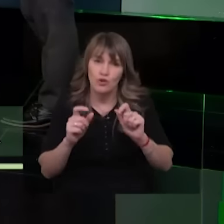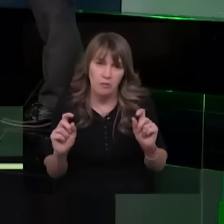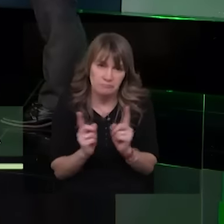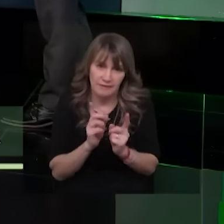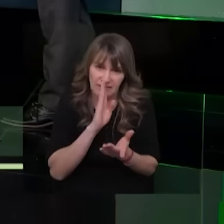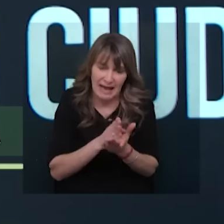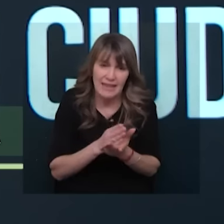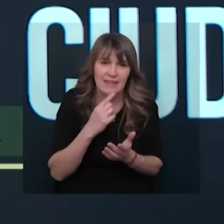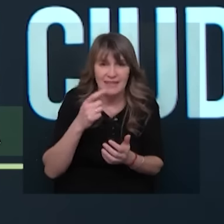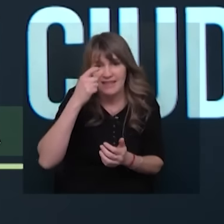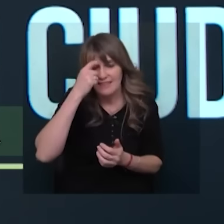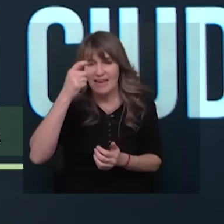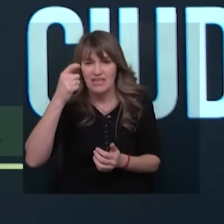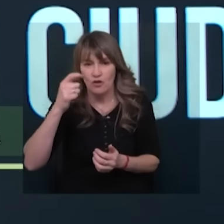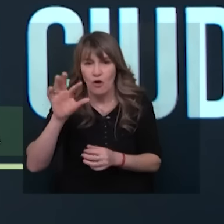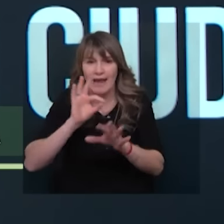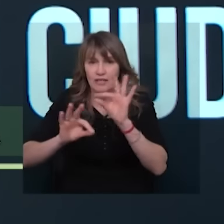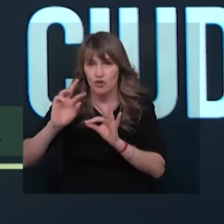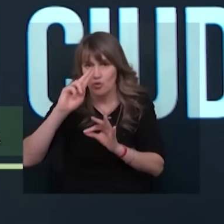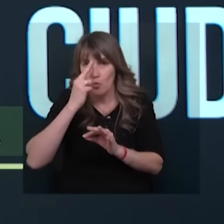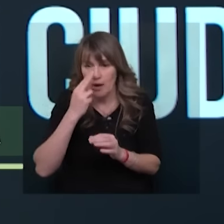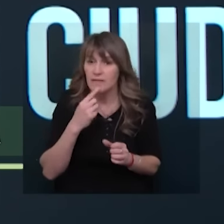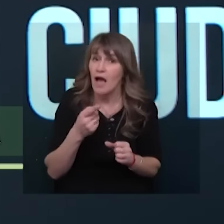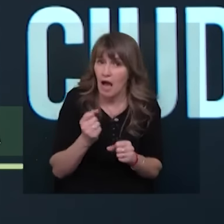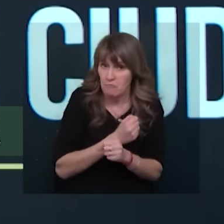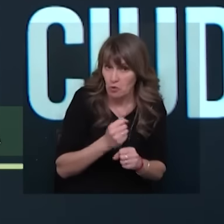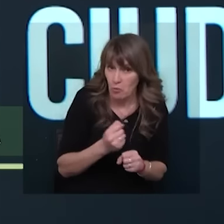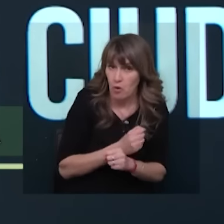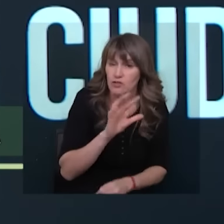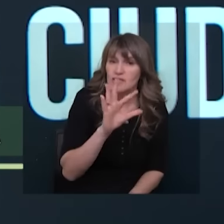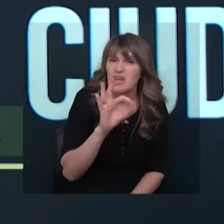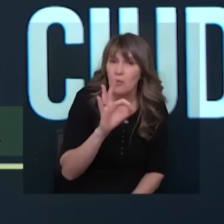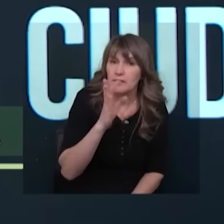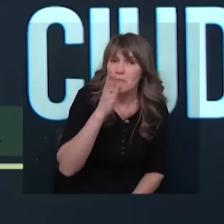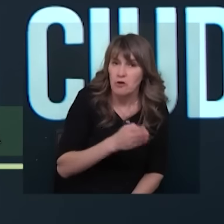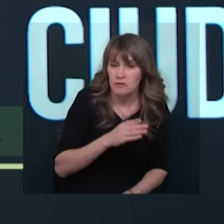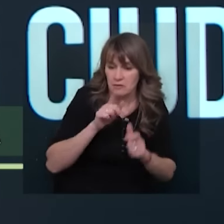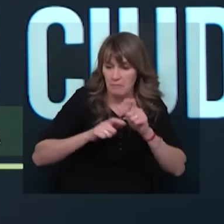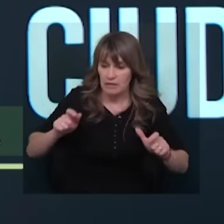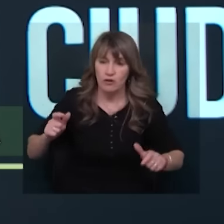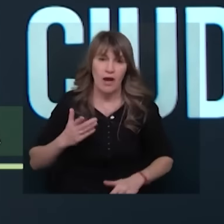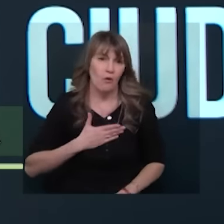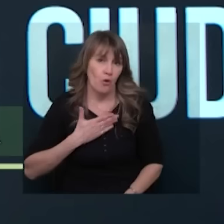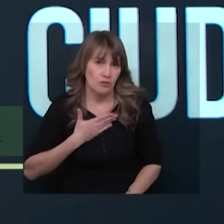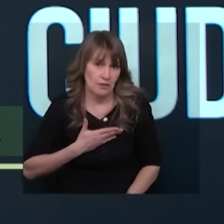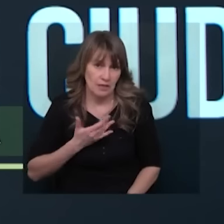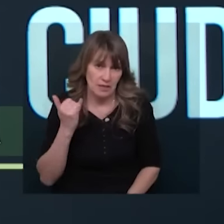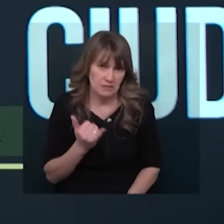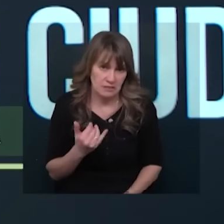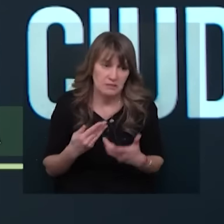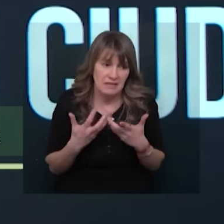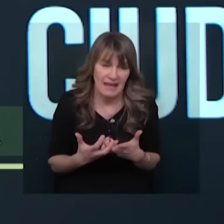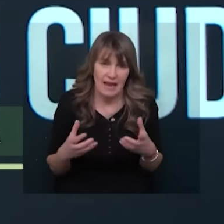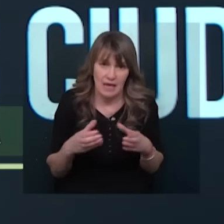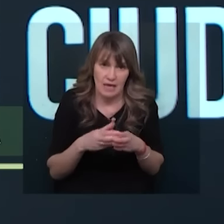el técnico de la selección uruguaya tiene una aprobación superior al 50% de la ciudadanía en cuanto este que a que coordine este